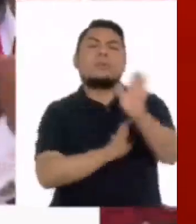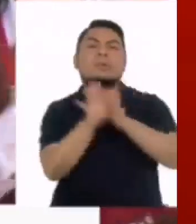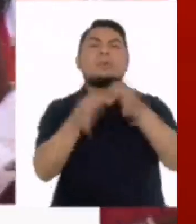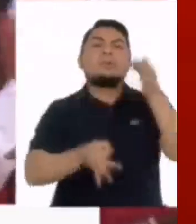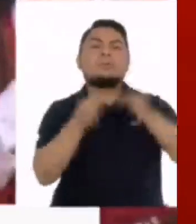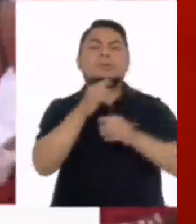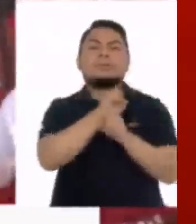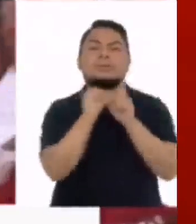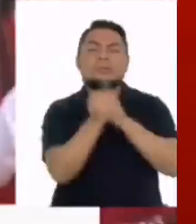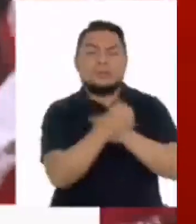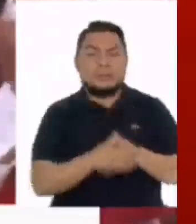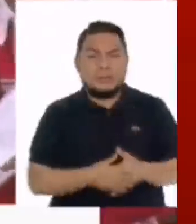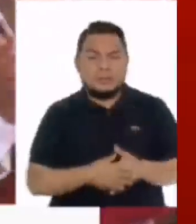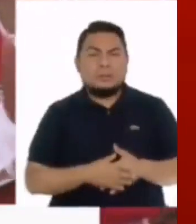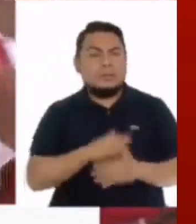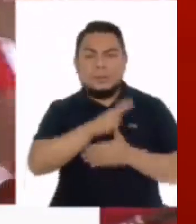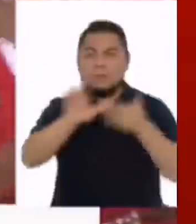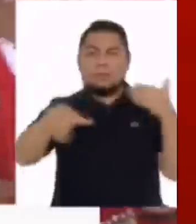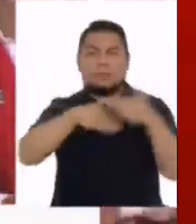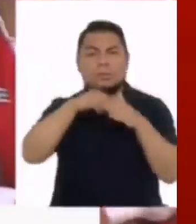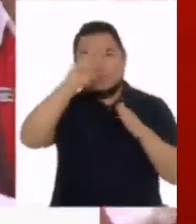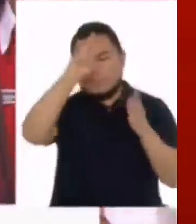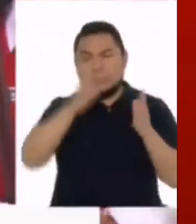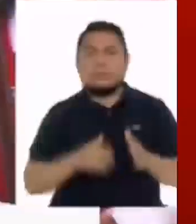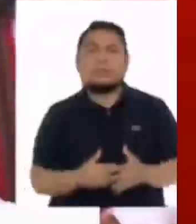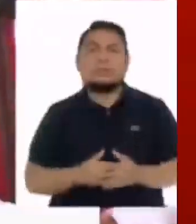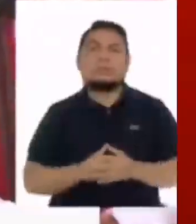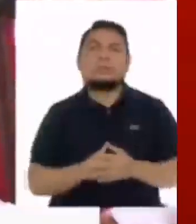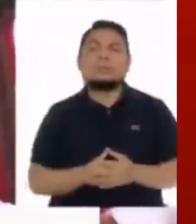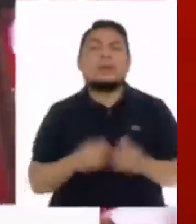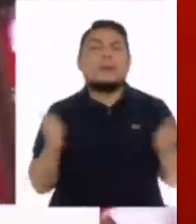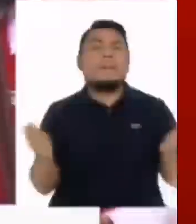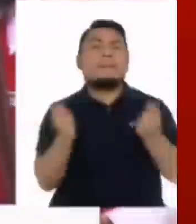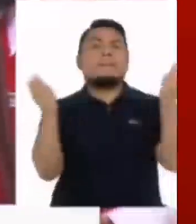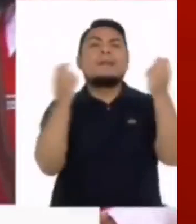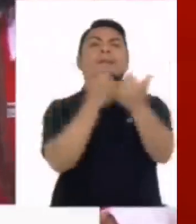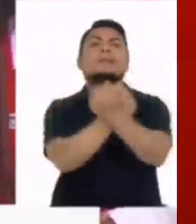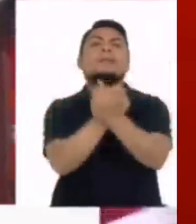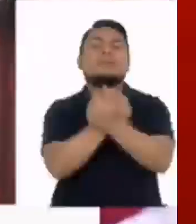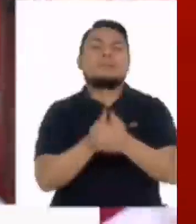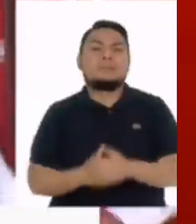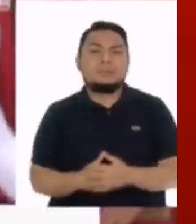social para todos los peruanos. ¡Viva Ayacucho!